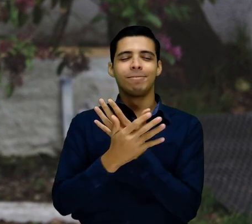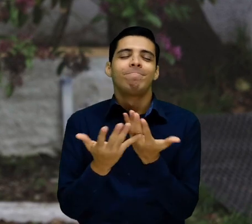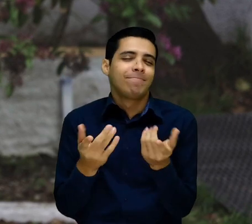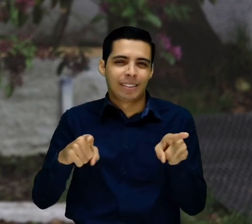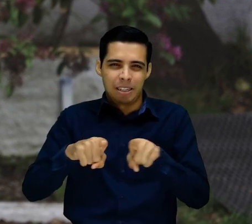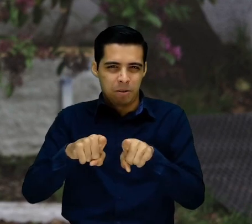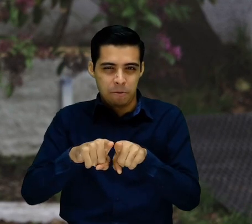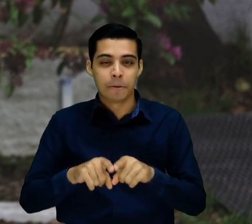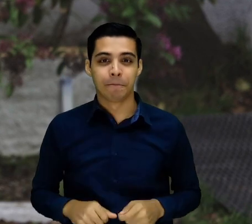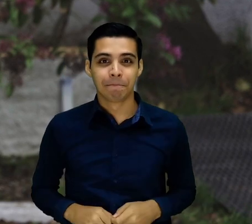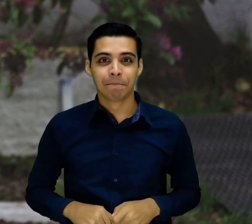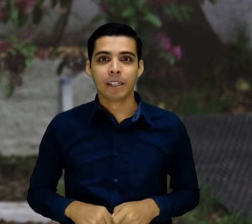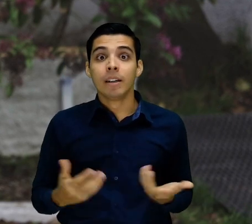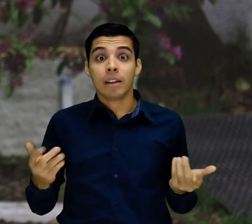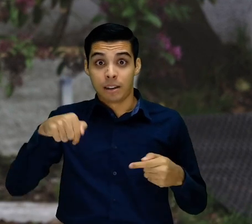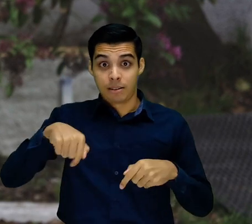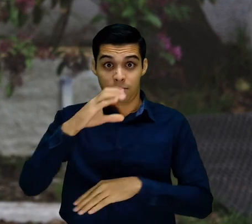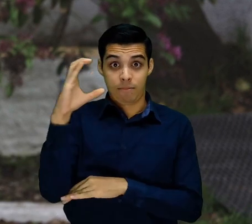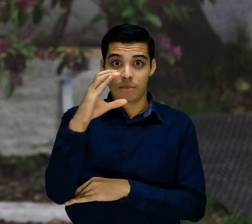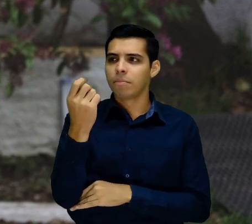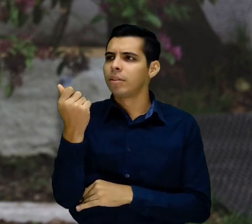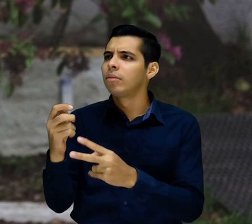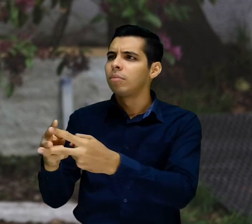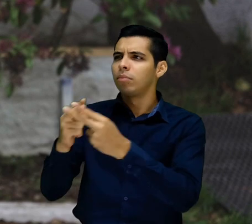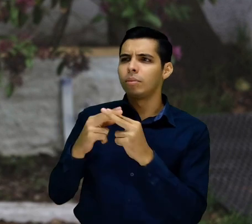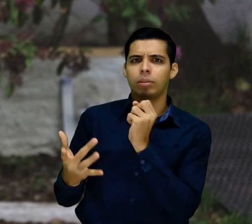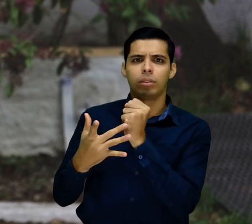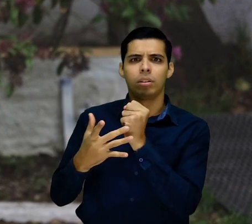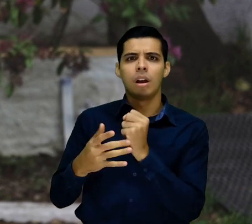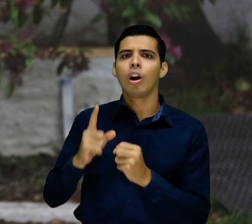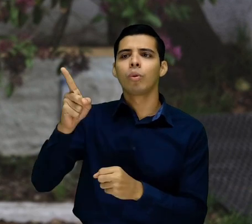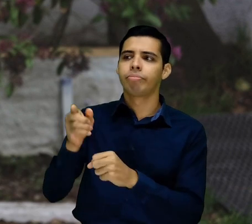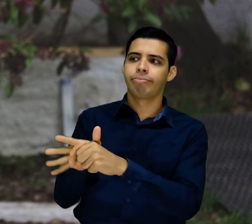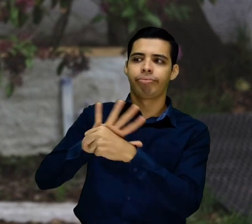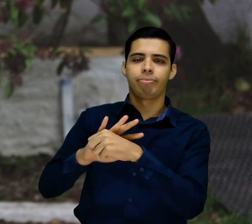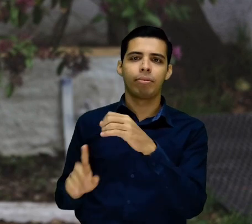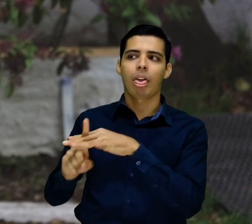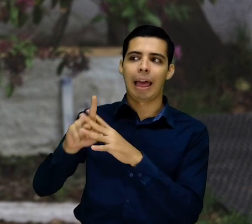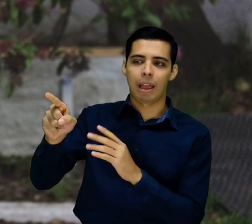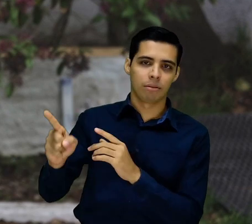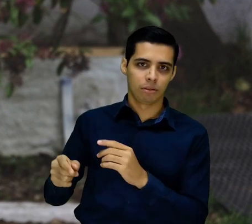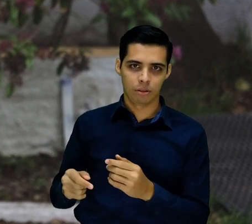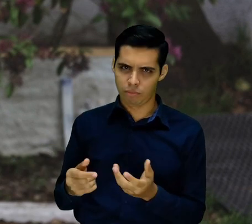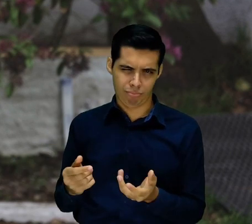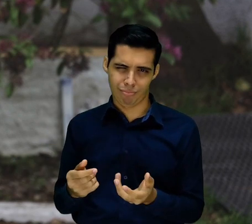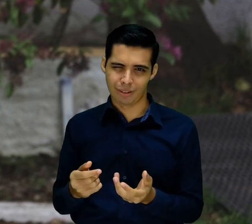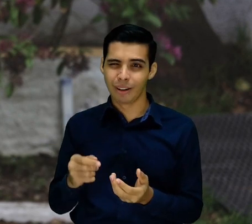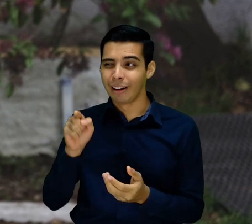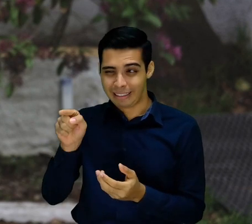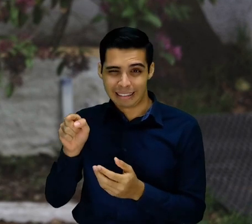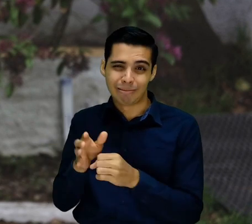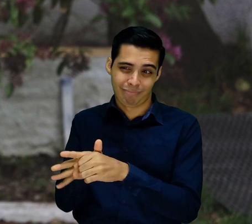cuenta? Bueno, aquí hay una verdad y es que la deuda en nuestro país no se debe simplemente a la pandemia. Esto solo ha sido la